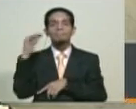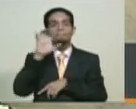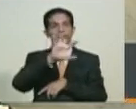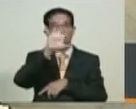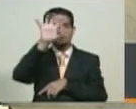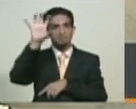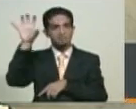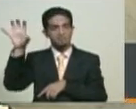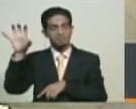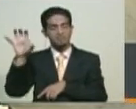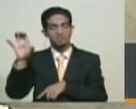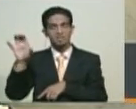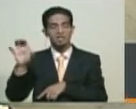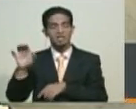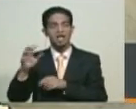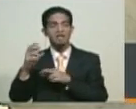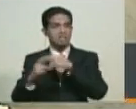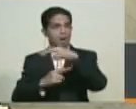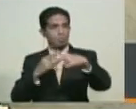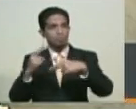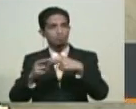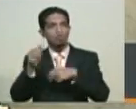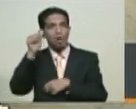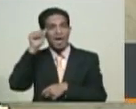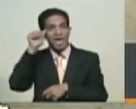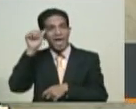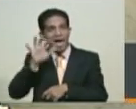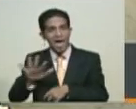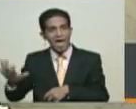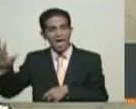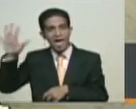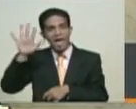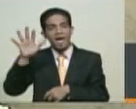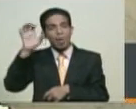de cambio en Asia, Europa, América Latina,